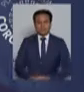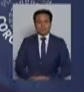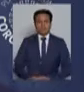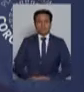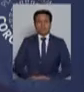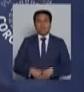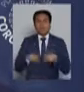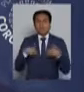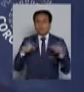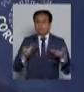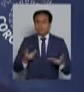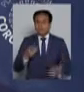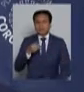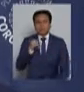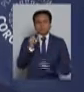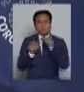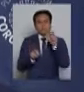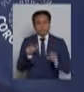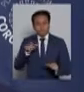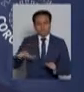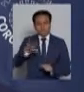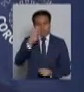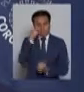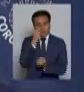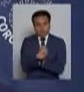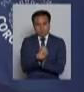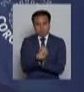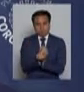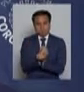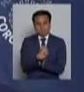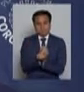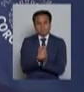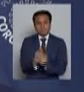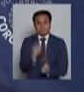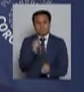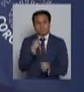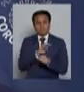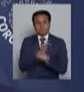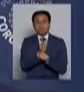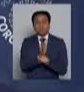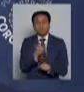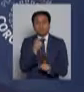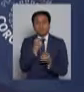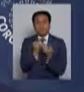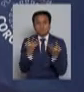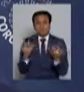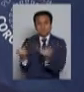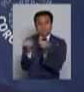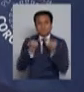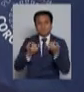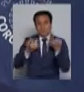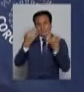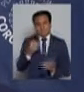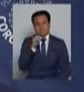Respecto a cuánta personal de carabineros ha dado positivo, no tengo una información